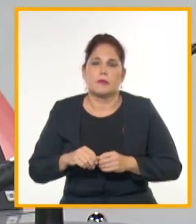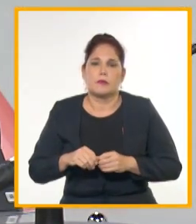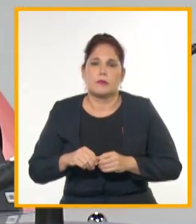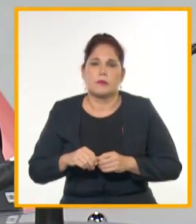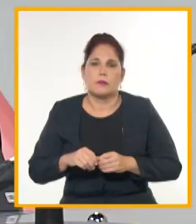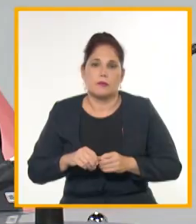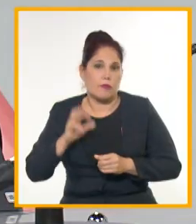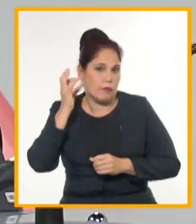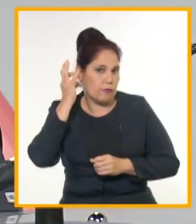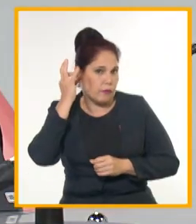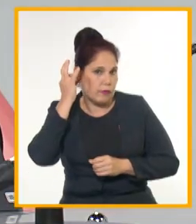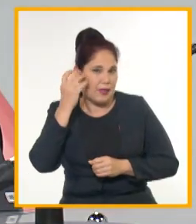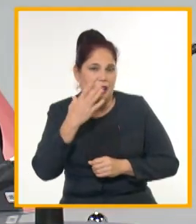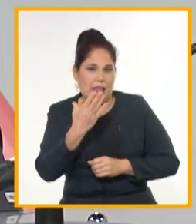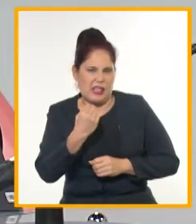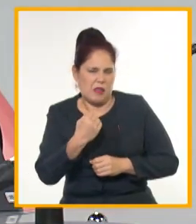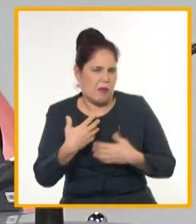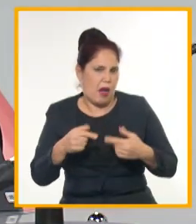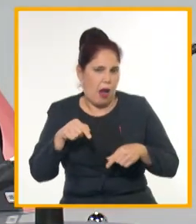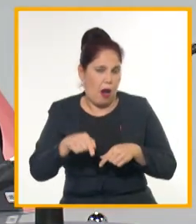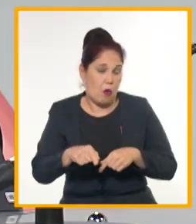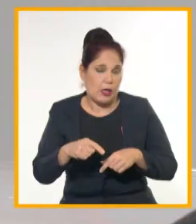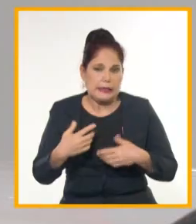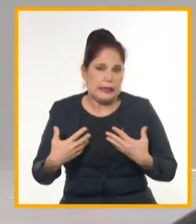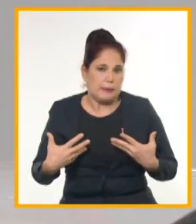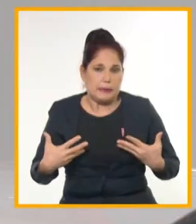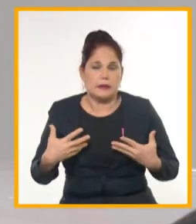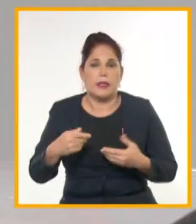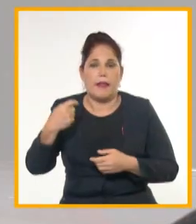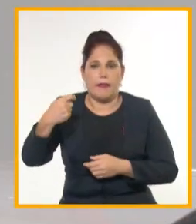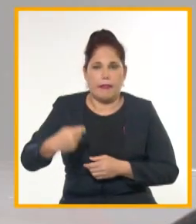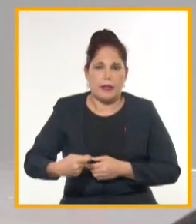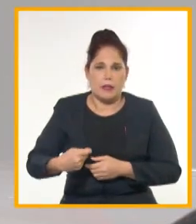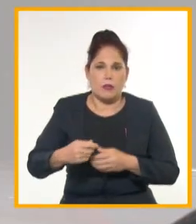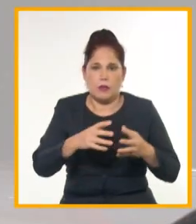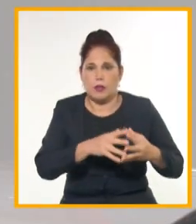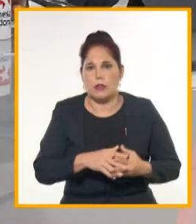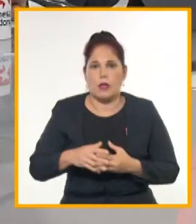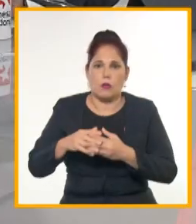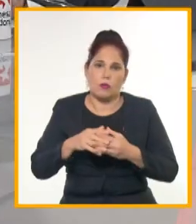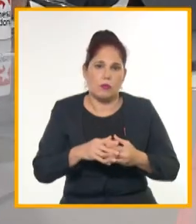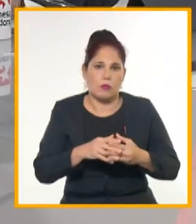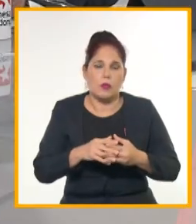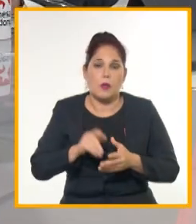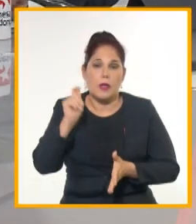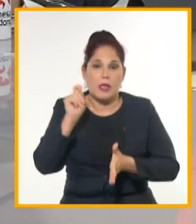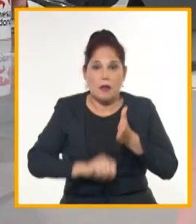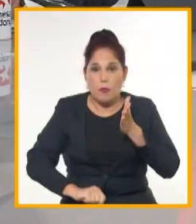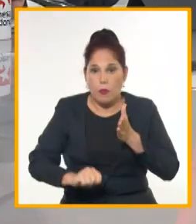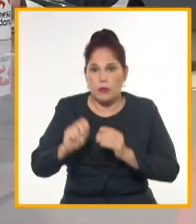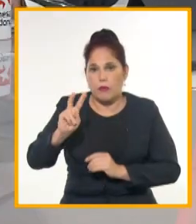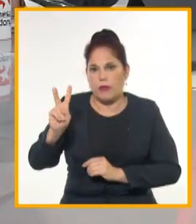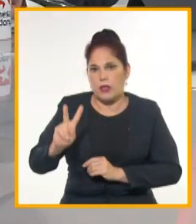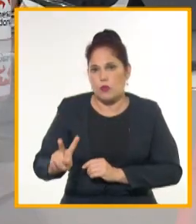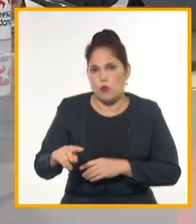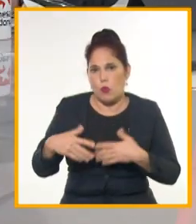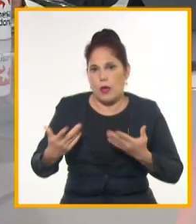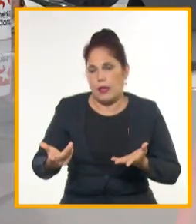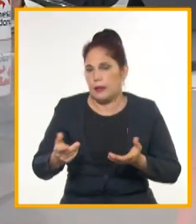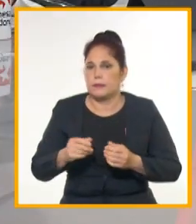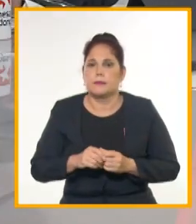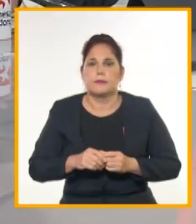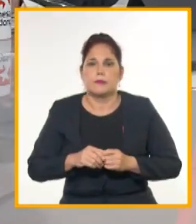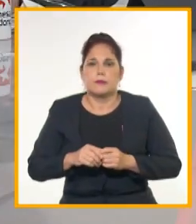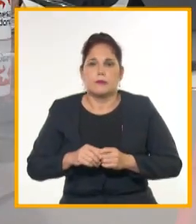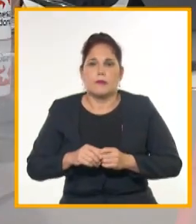¿de qué se trata? ¿Qué implicaciones ha tenido esta decisión? Que además, y de eso quizás también puedas hablar, ha sido muy